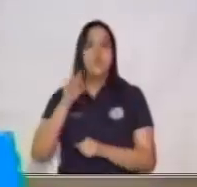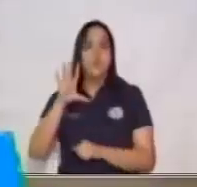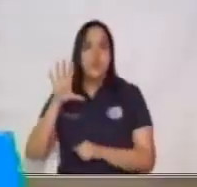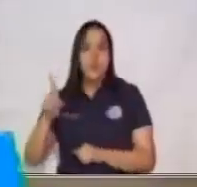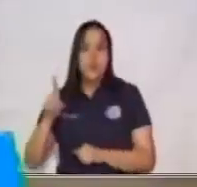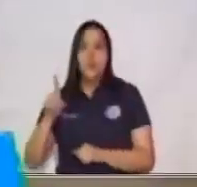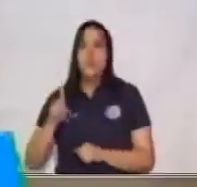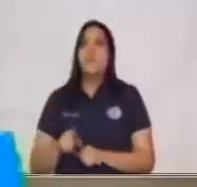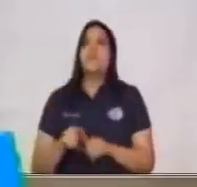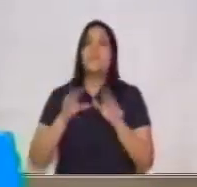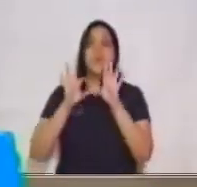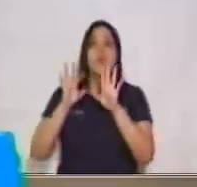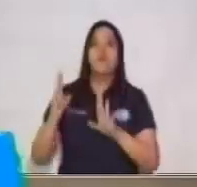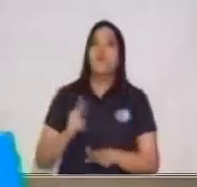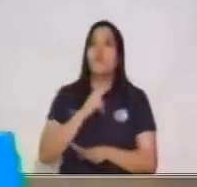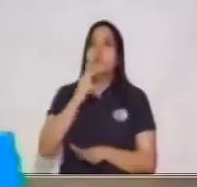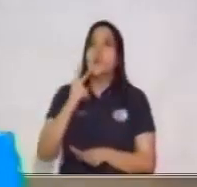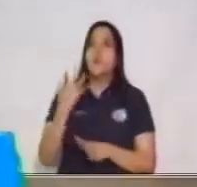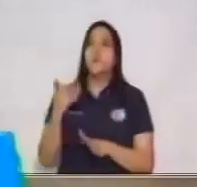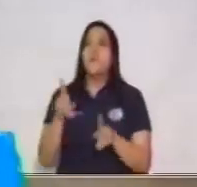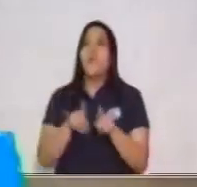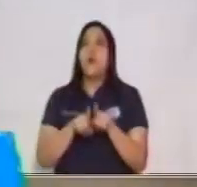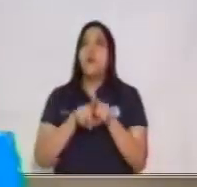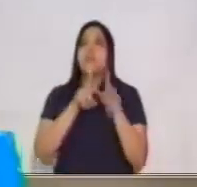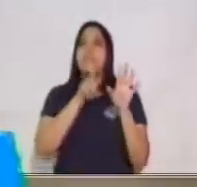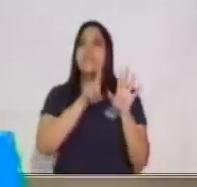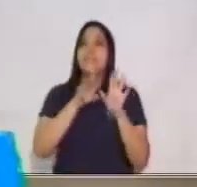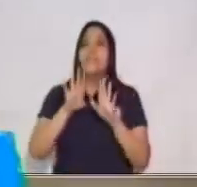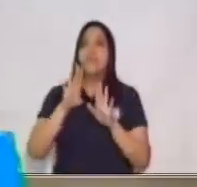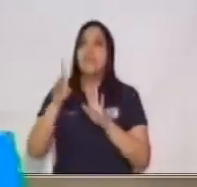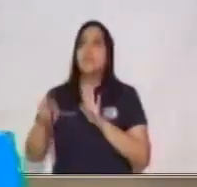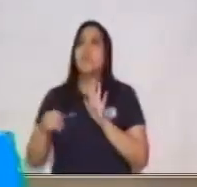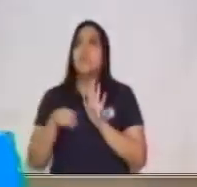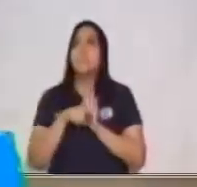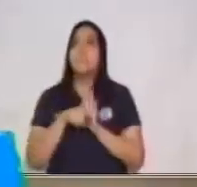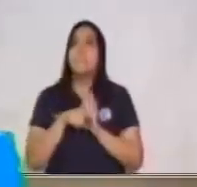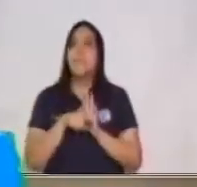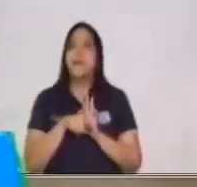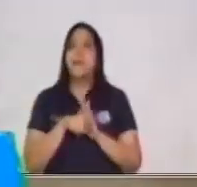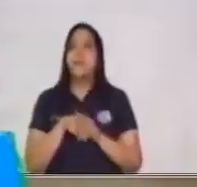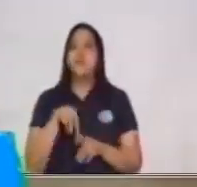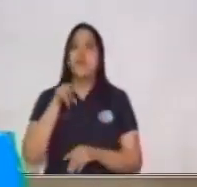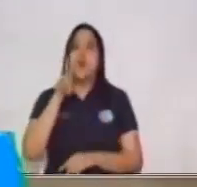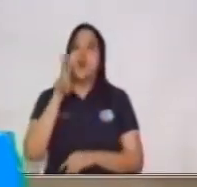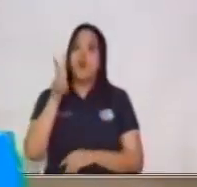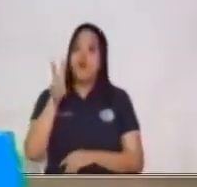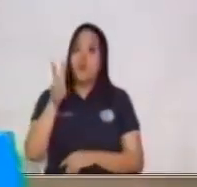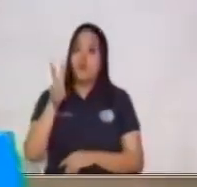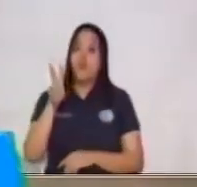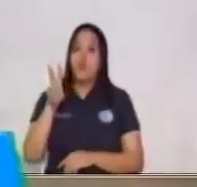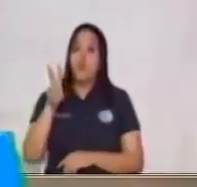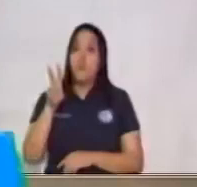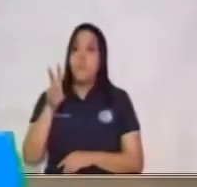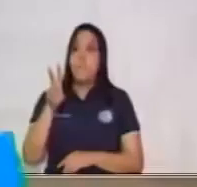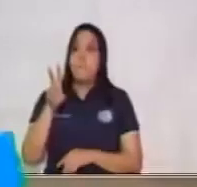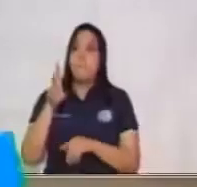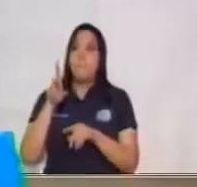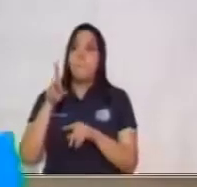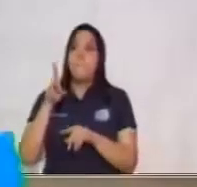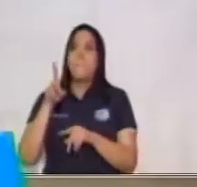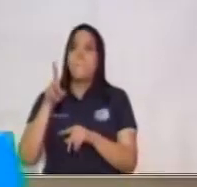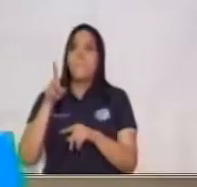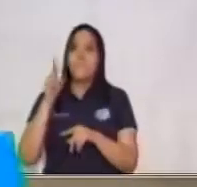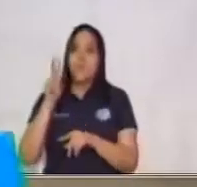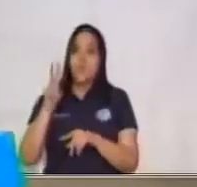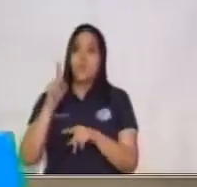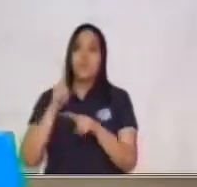4951. 8 al cuadrado, 64. Menos 2 veces 7 por